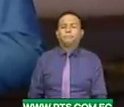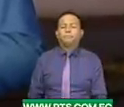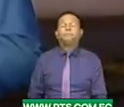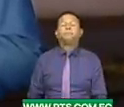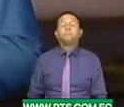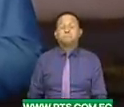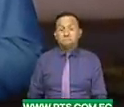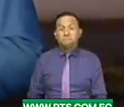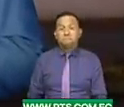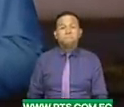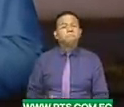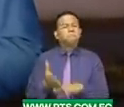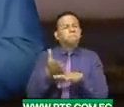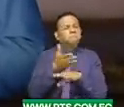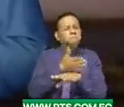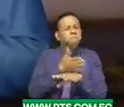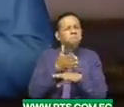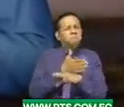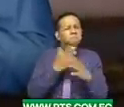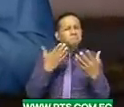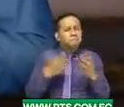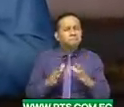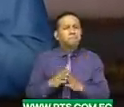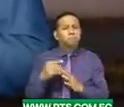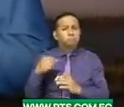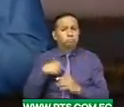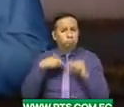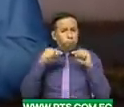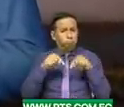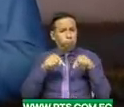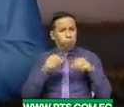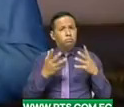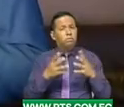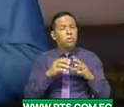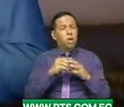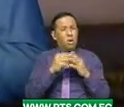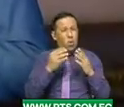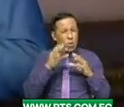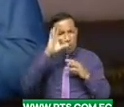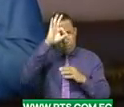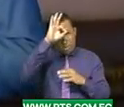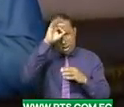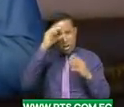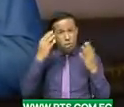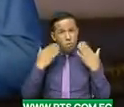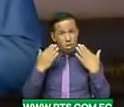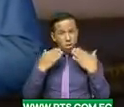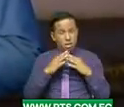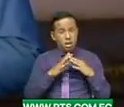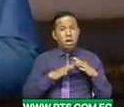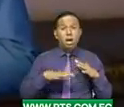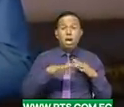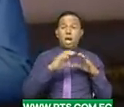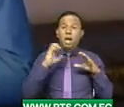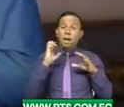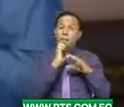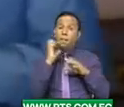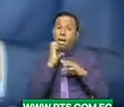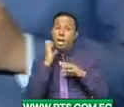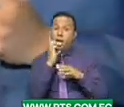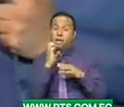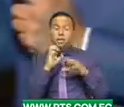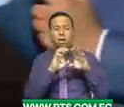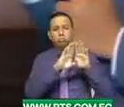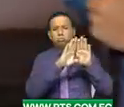así decía hace pocos minutos hicimos un breve recorrido por el hospital en el exterior específicamente por el lado de emergencia y esa